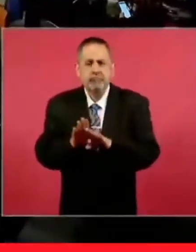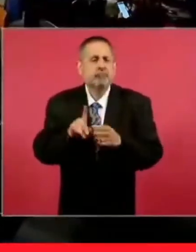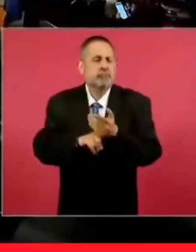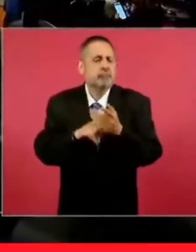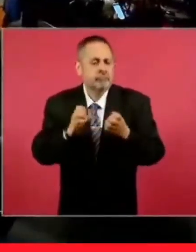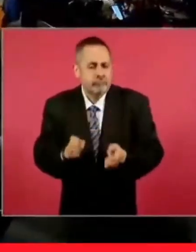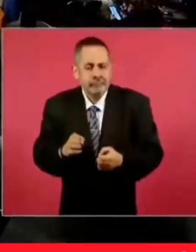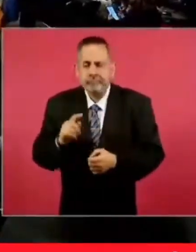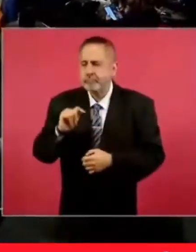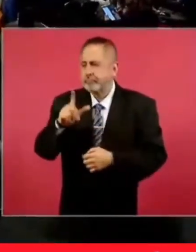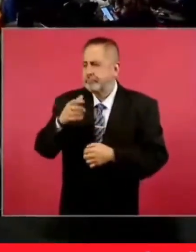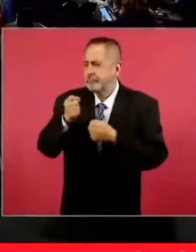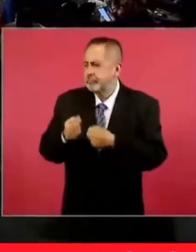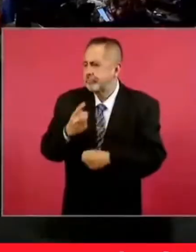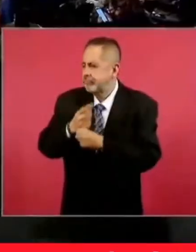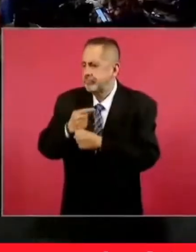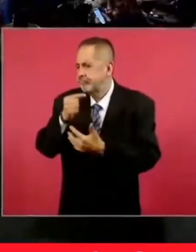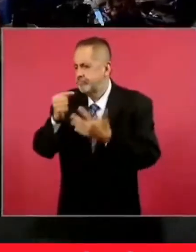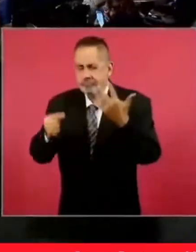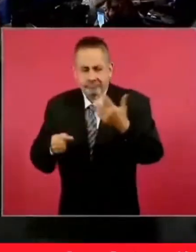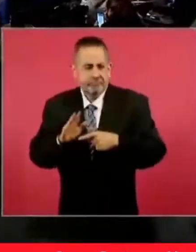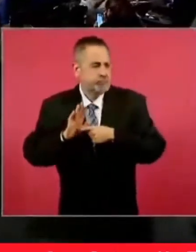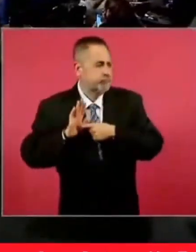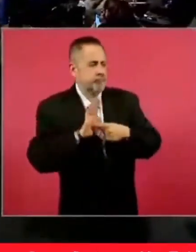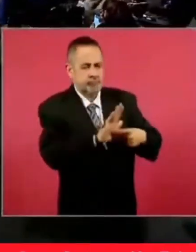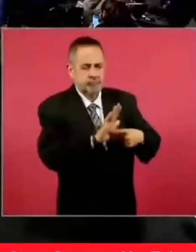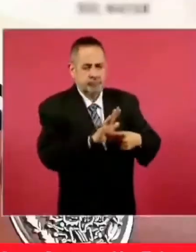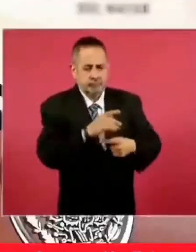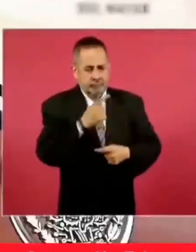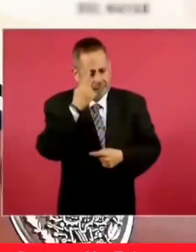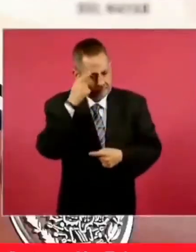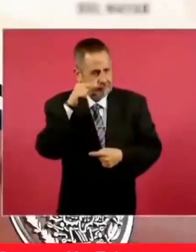materia de seguridad, para que no